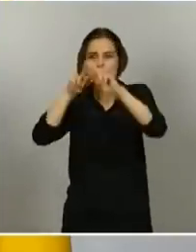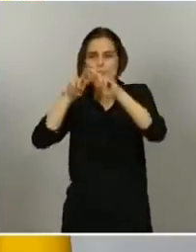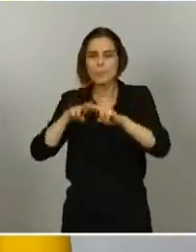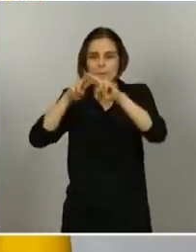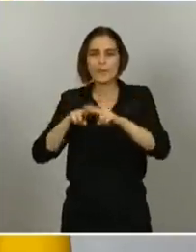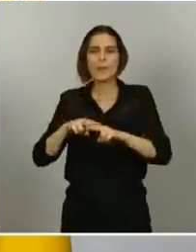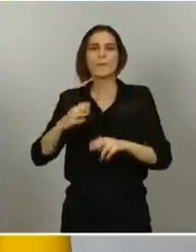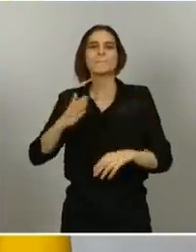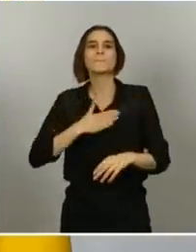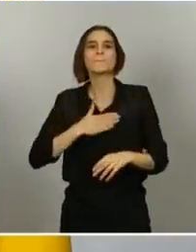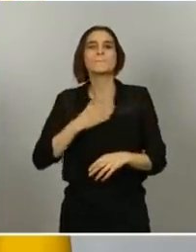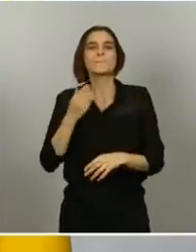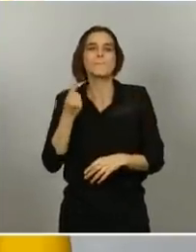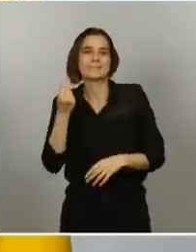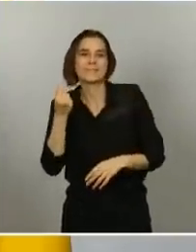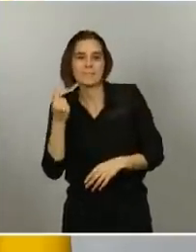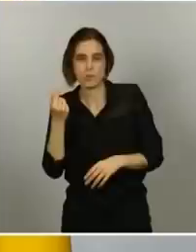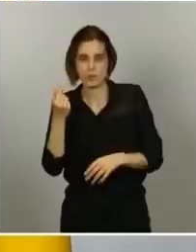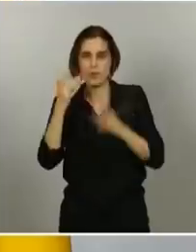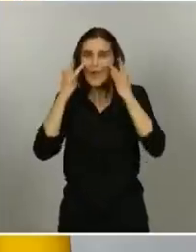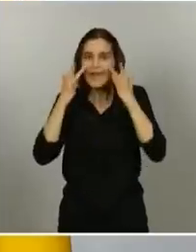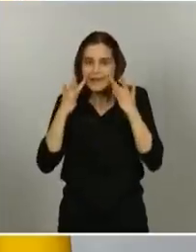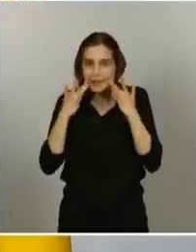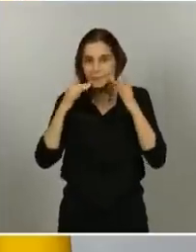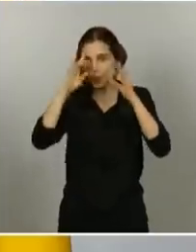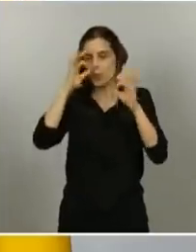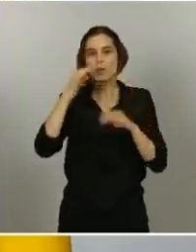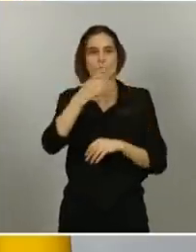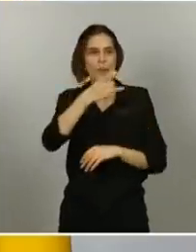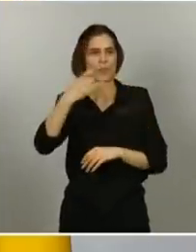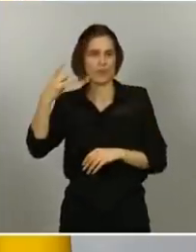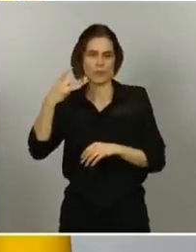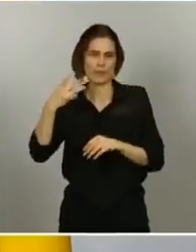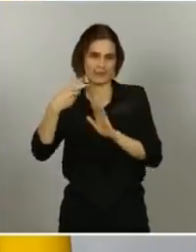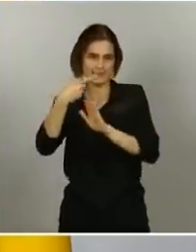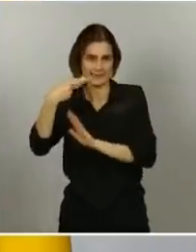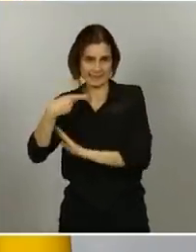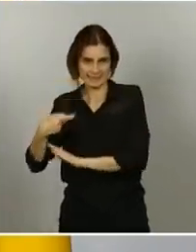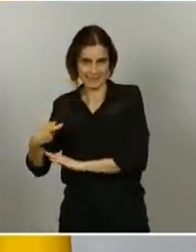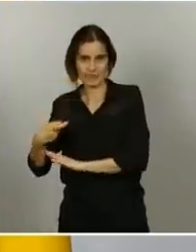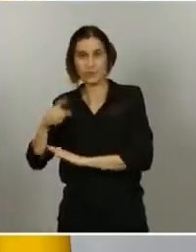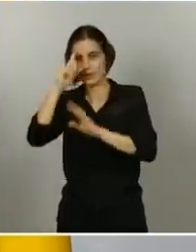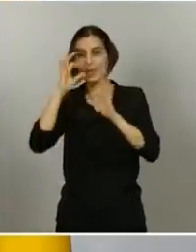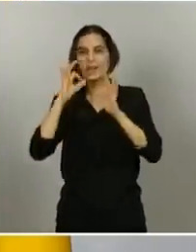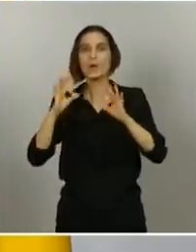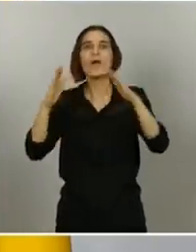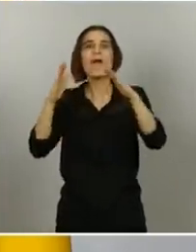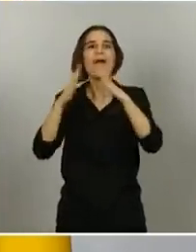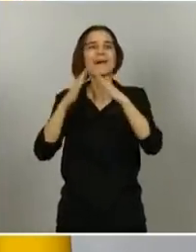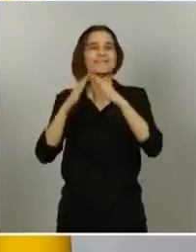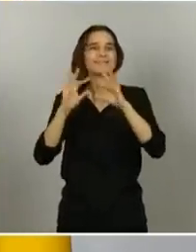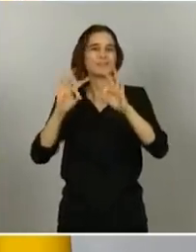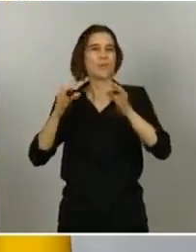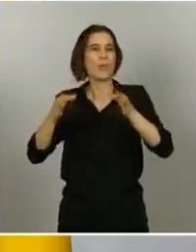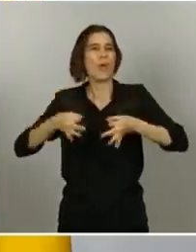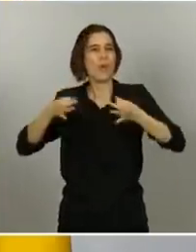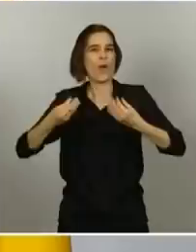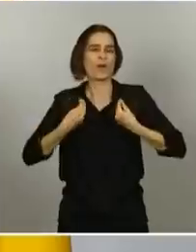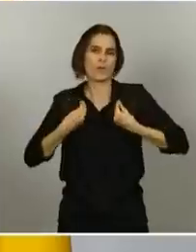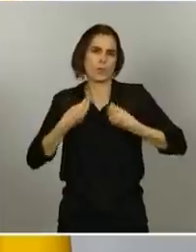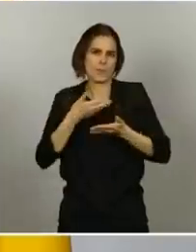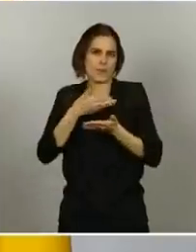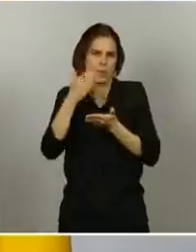restando lógicamente as deudas e sin tener en cuenta como non podría ser de outra maneira a vivienda habitual en este sentido se establece un límite de